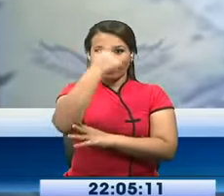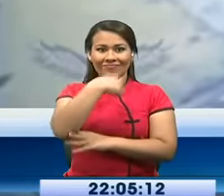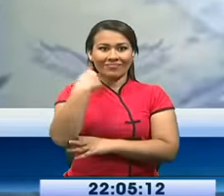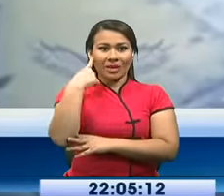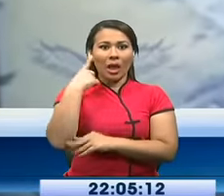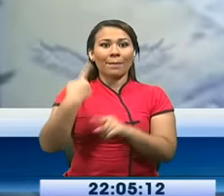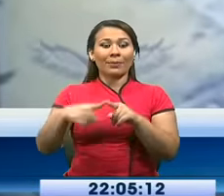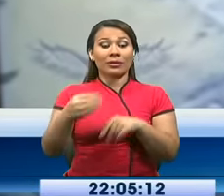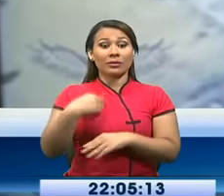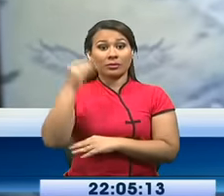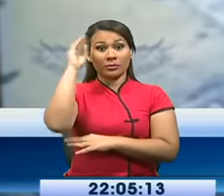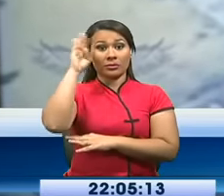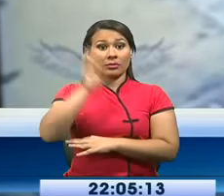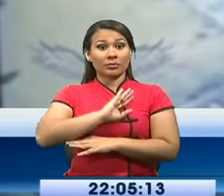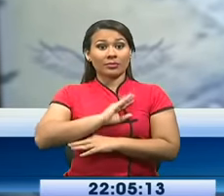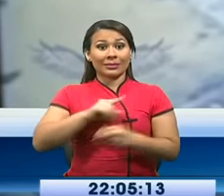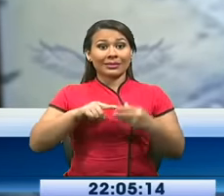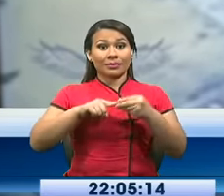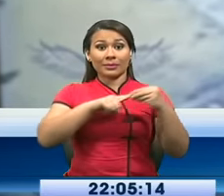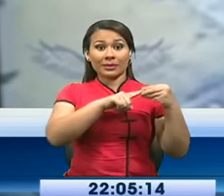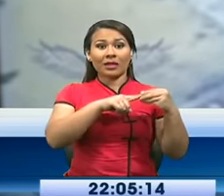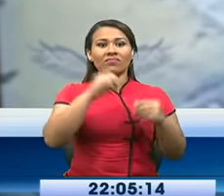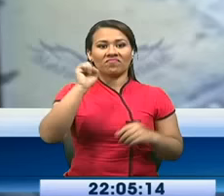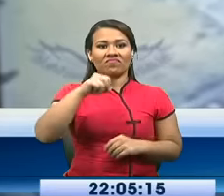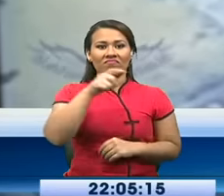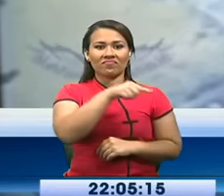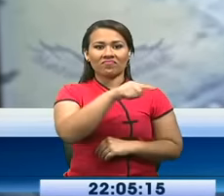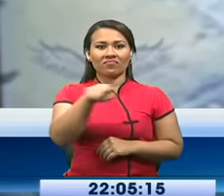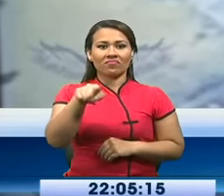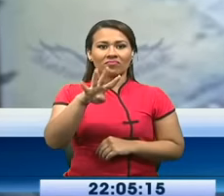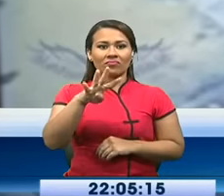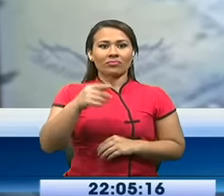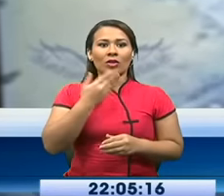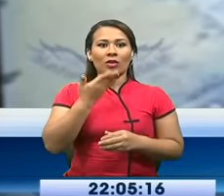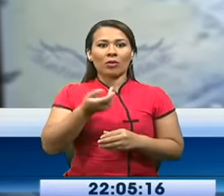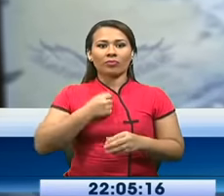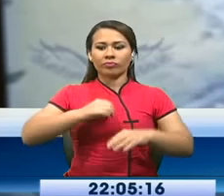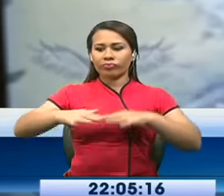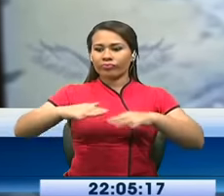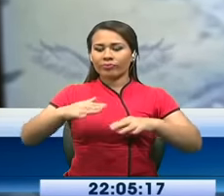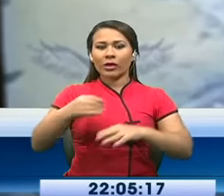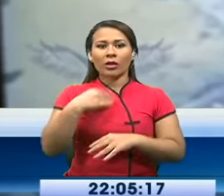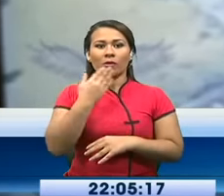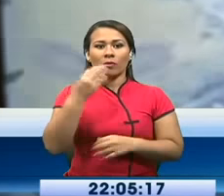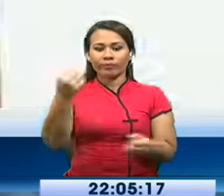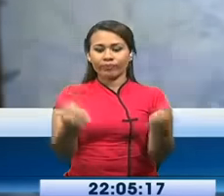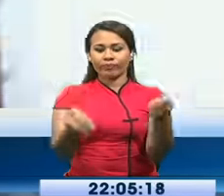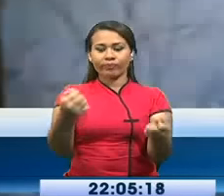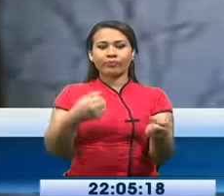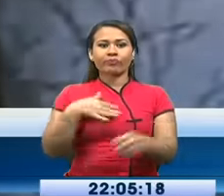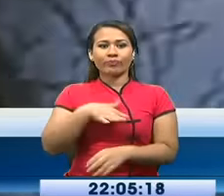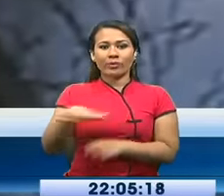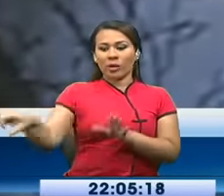de los agentes de la CID Probag, son quienes aparentemente ejecutaban los robos y manejaban los vehículos.